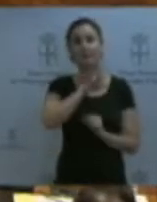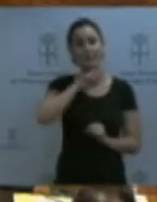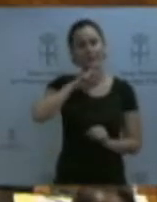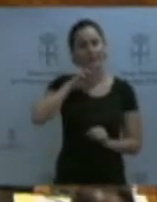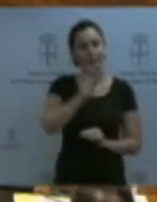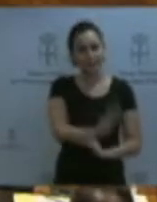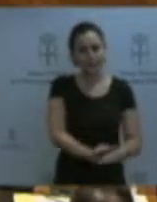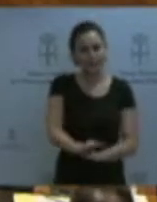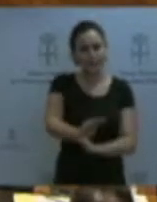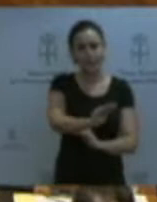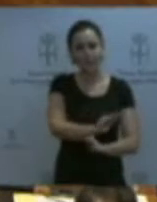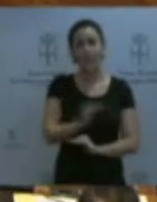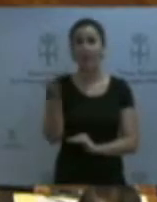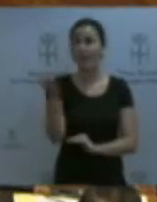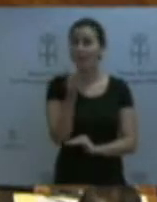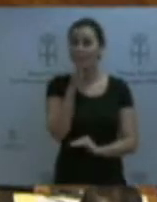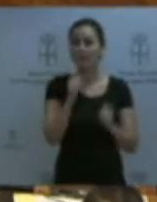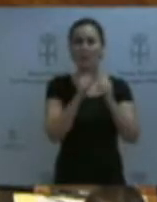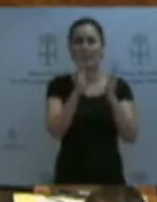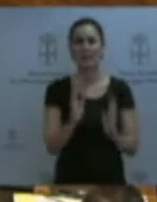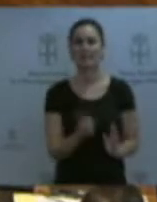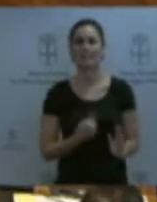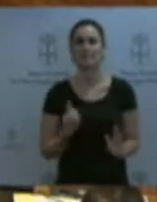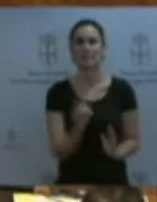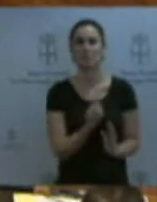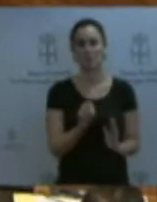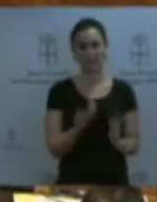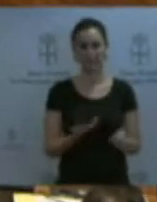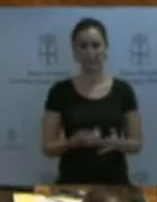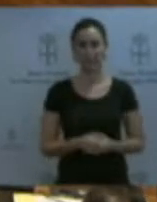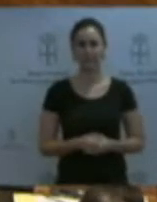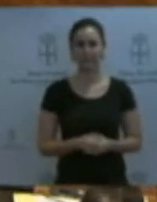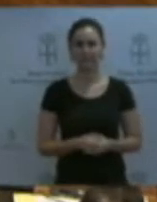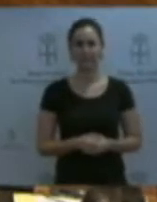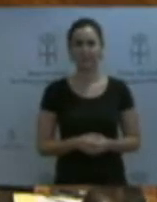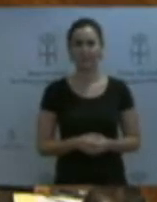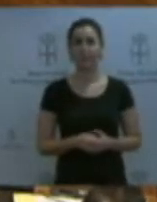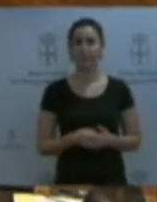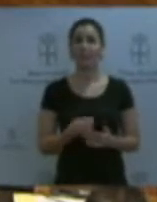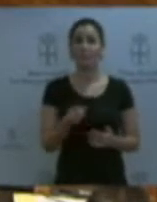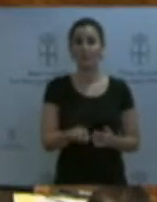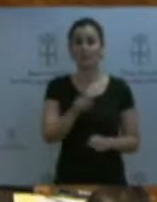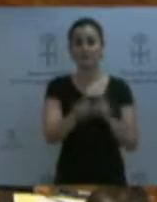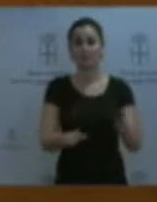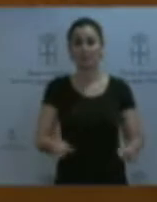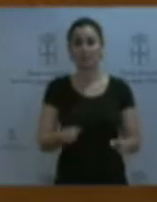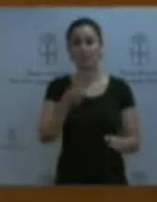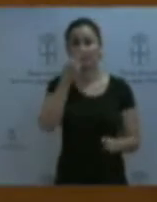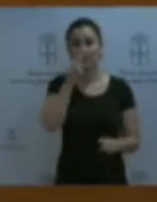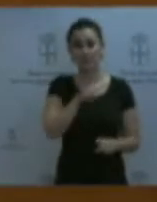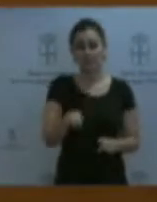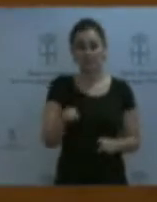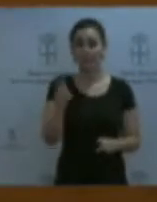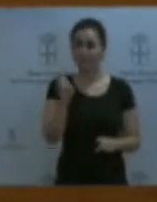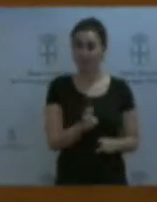casa de todas, es la nuestra, pero también es de las personas que nos vienen a visitar. El aspecto de la casa de cada cual dice